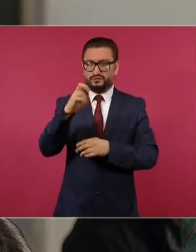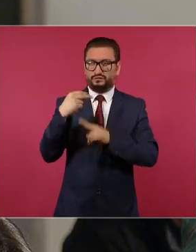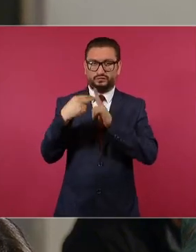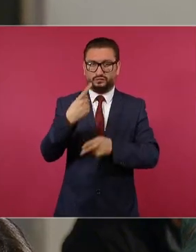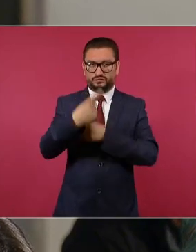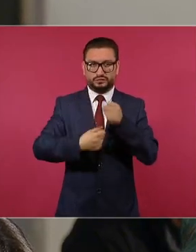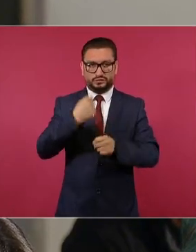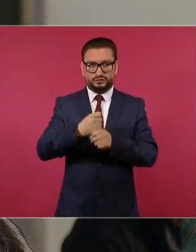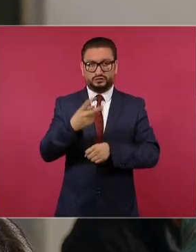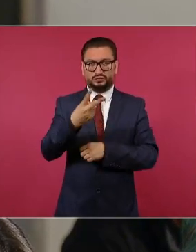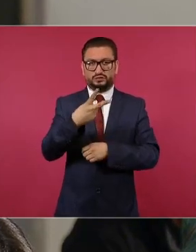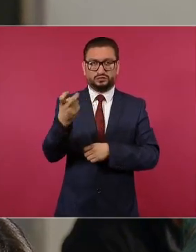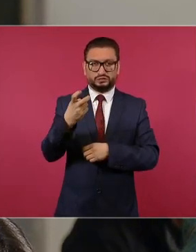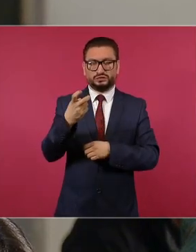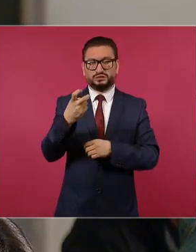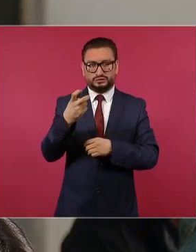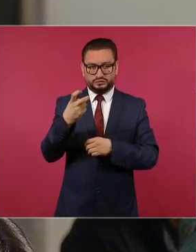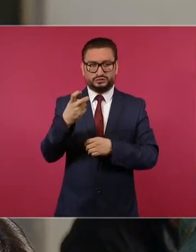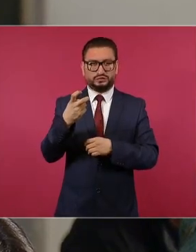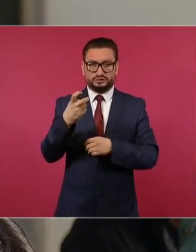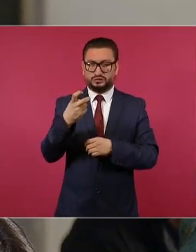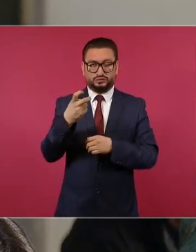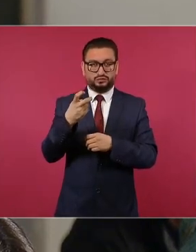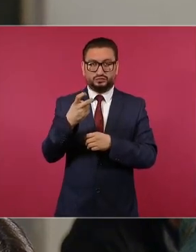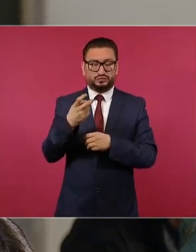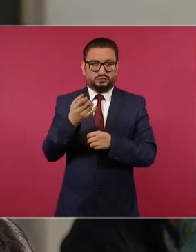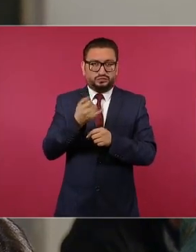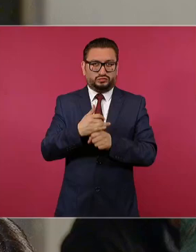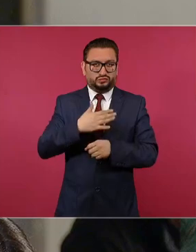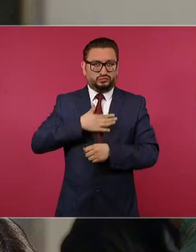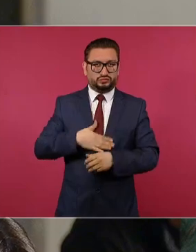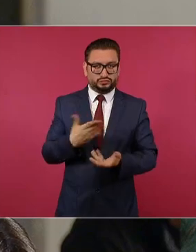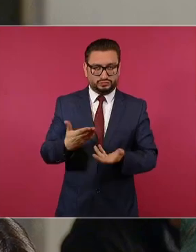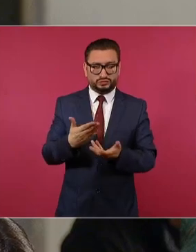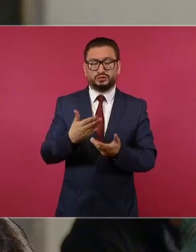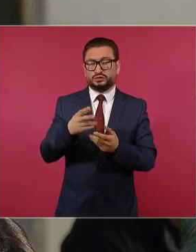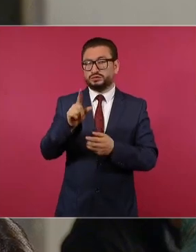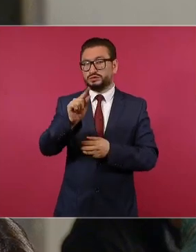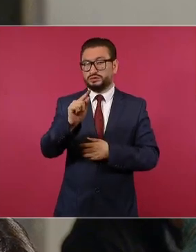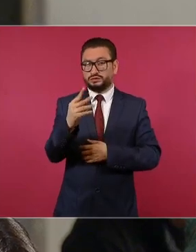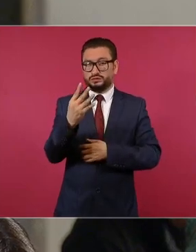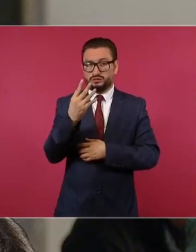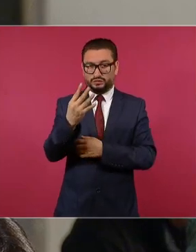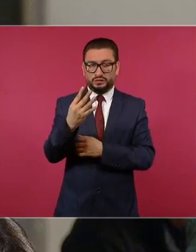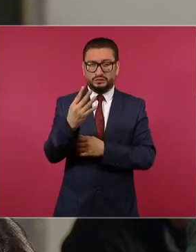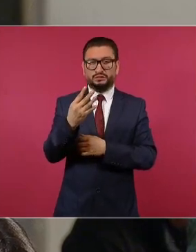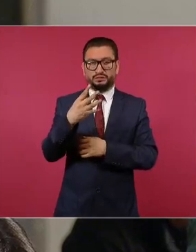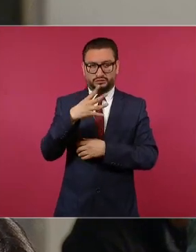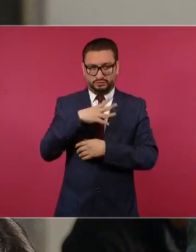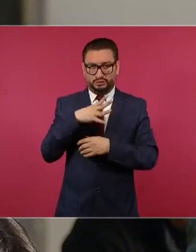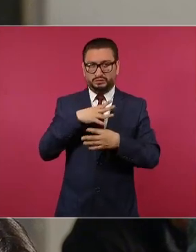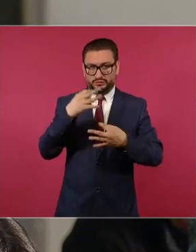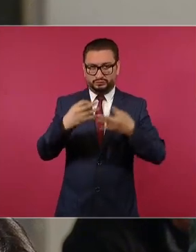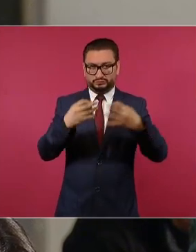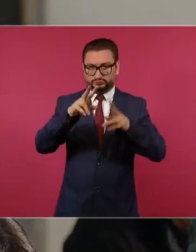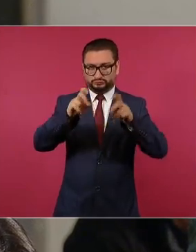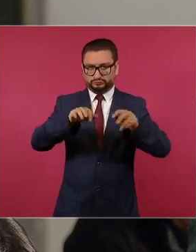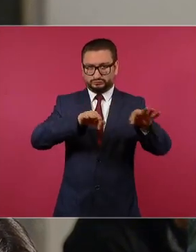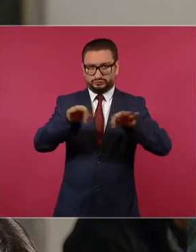año, 200 al menos son injustificados. De ellos, hay 74 juicios